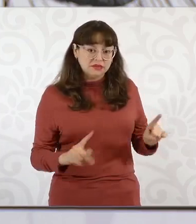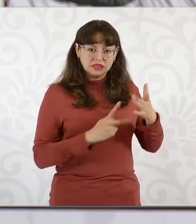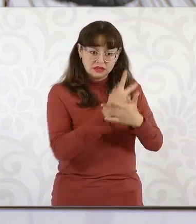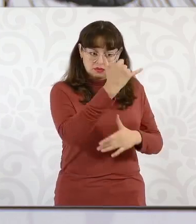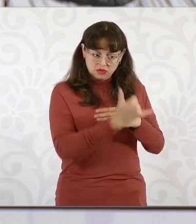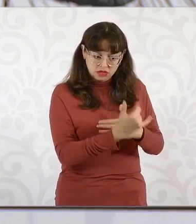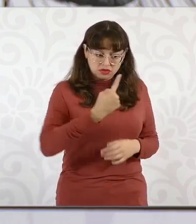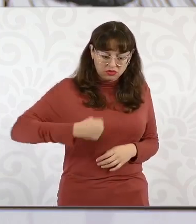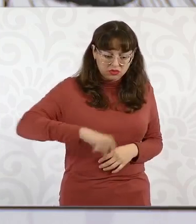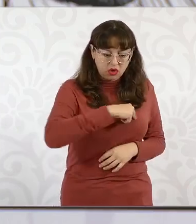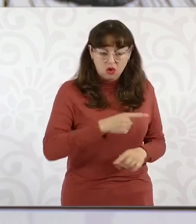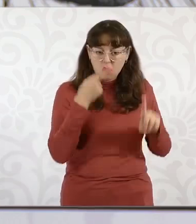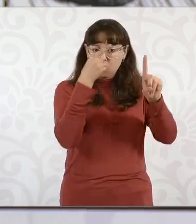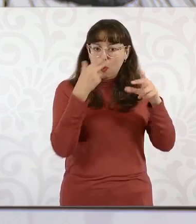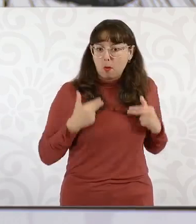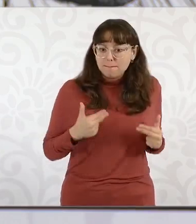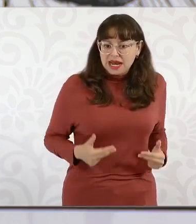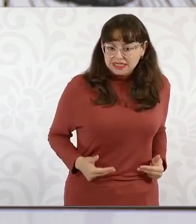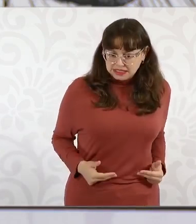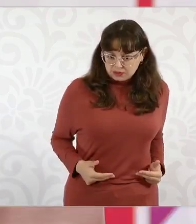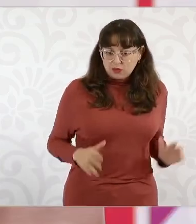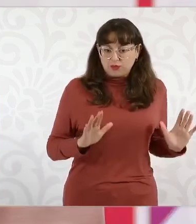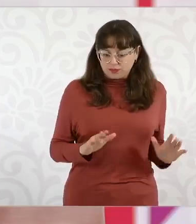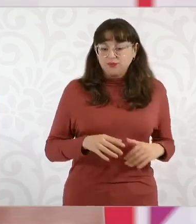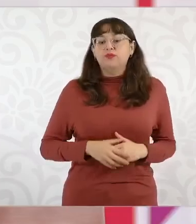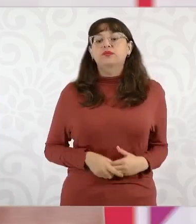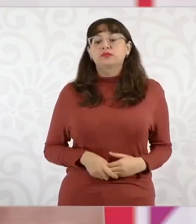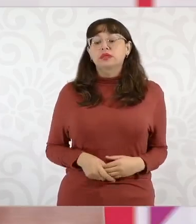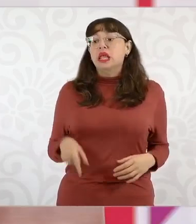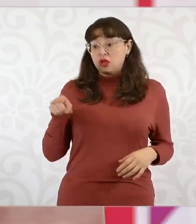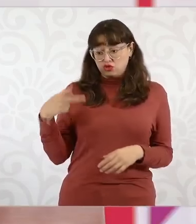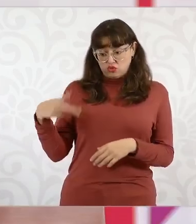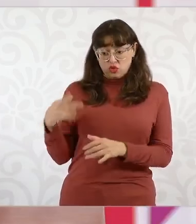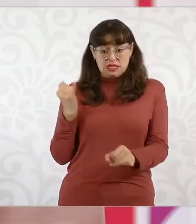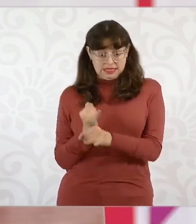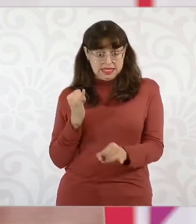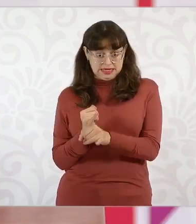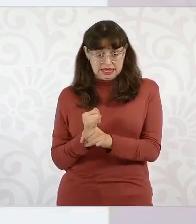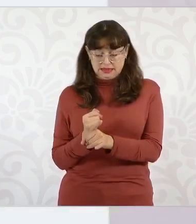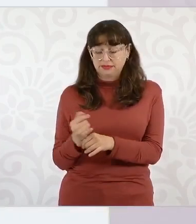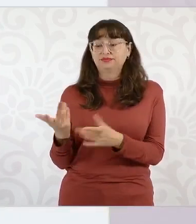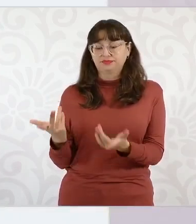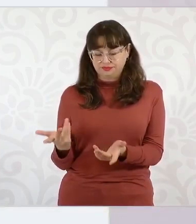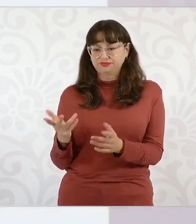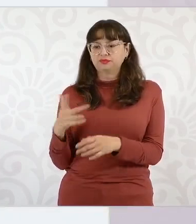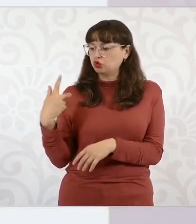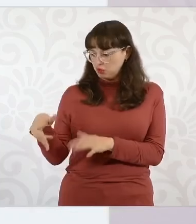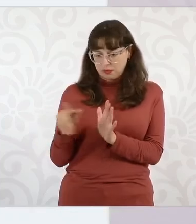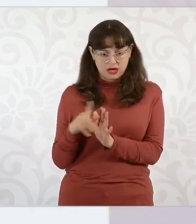representamos nosotros. Bueno, ellos a través de La Derecha Diario, aquí lo hemos denunciado varias